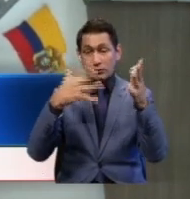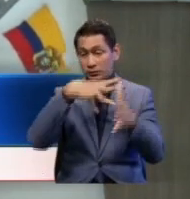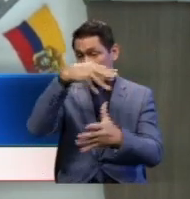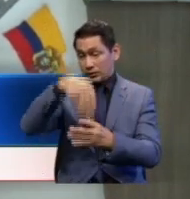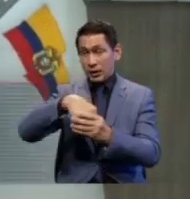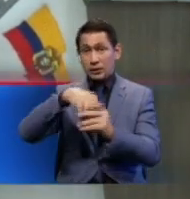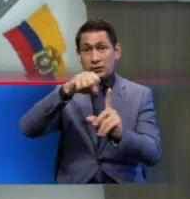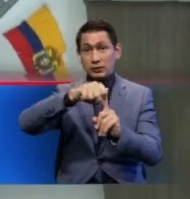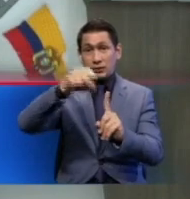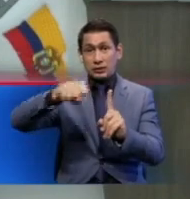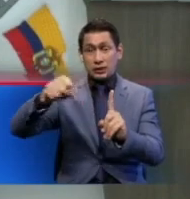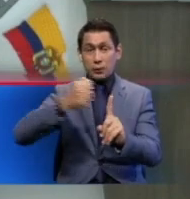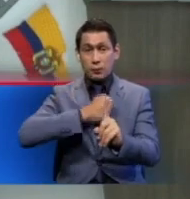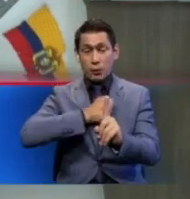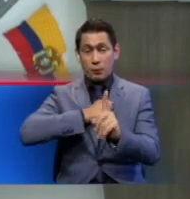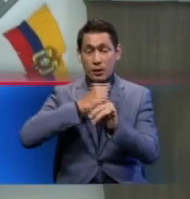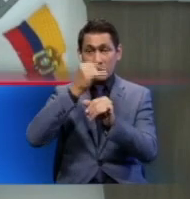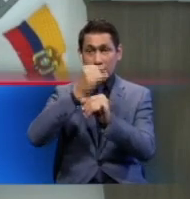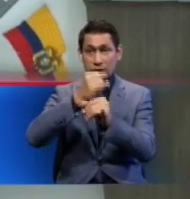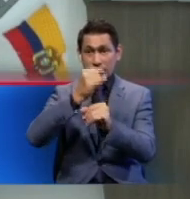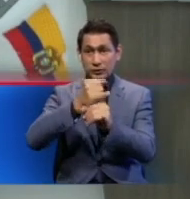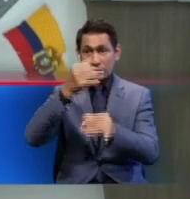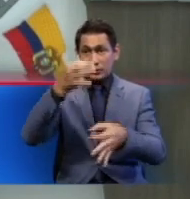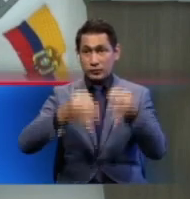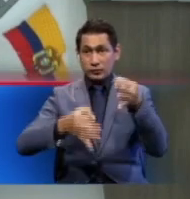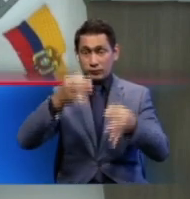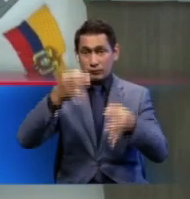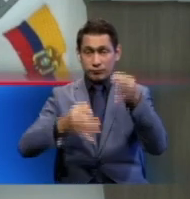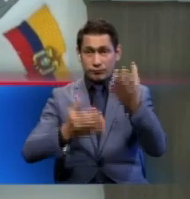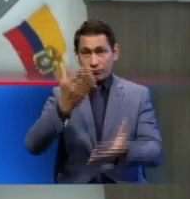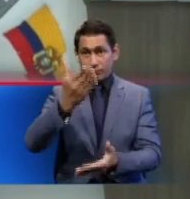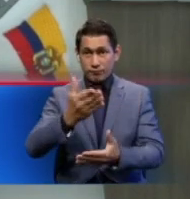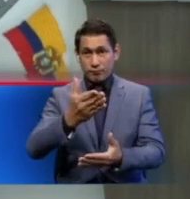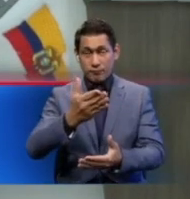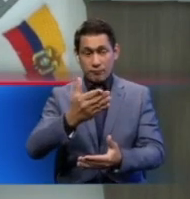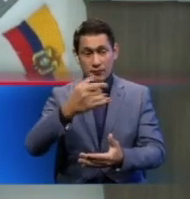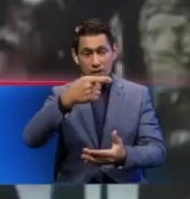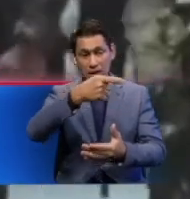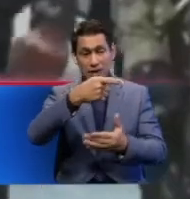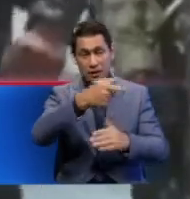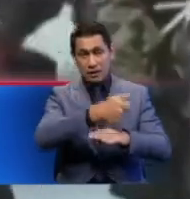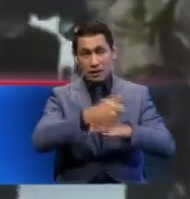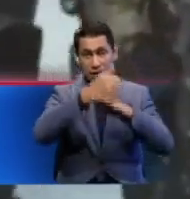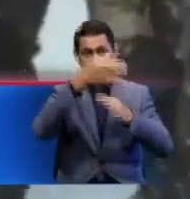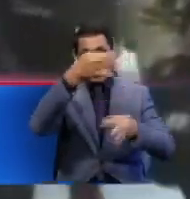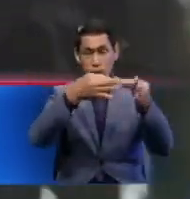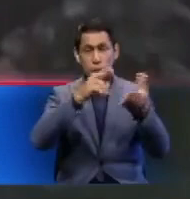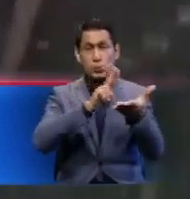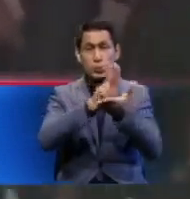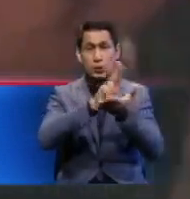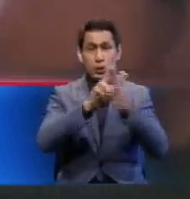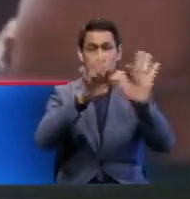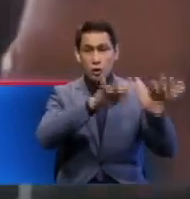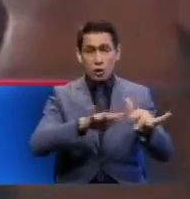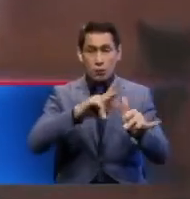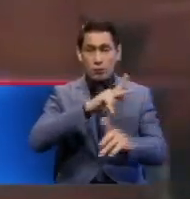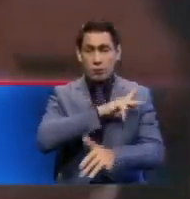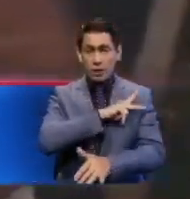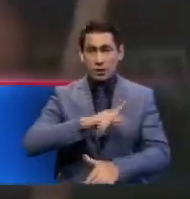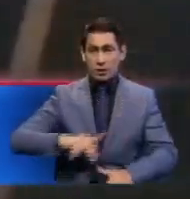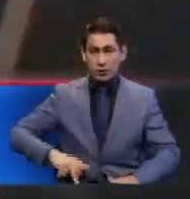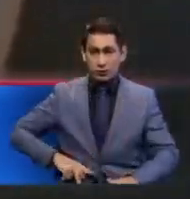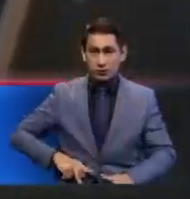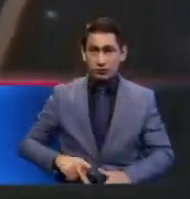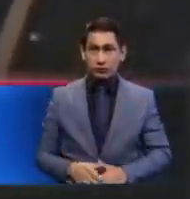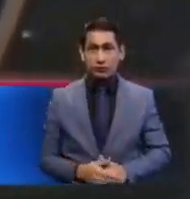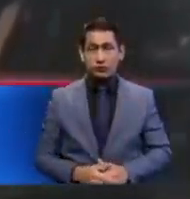computadoras del Consejo de la Judicatura, sino que él utilizó una computadora personal para realizar esta audiencia. Adolfo Macías Villamar